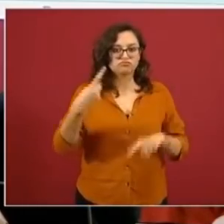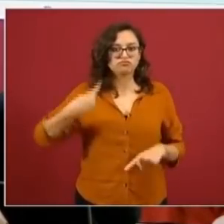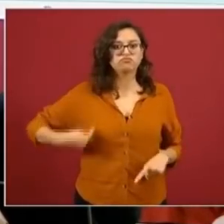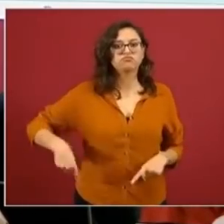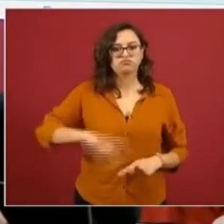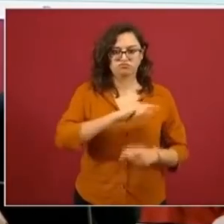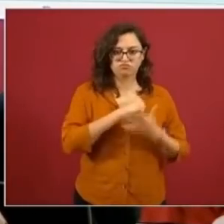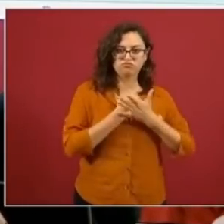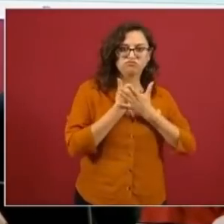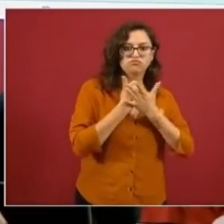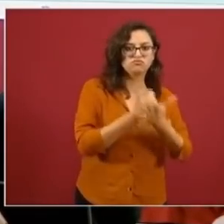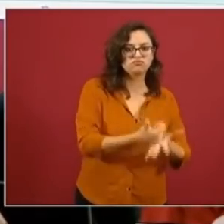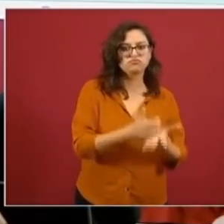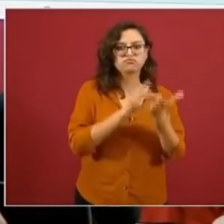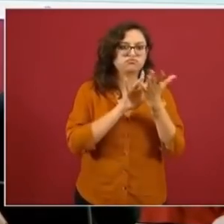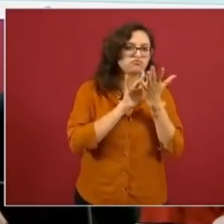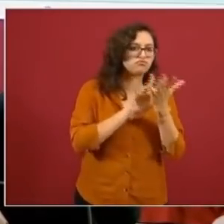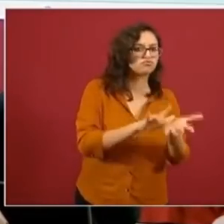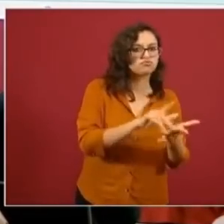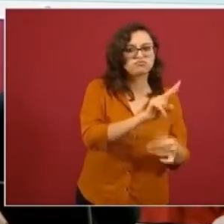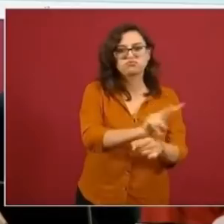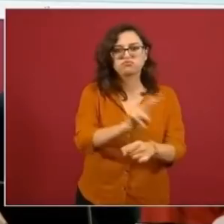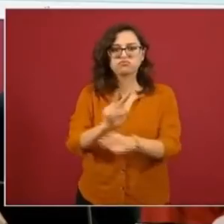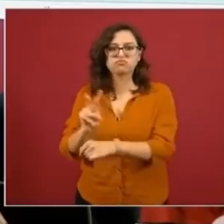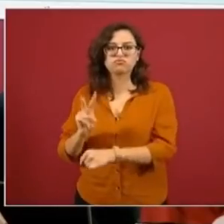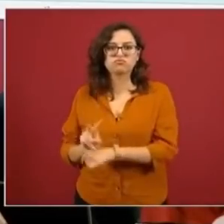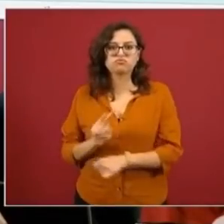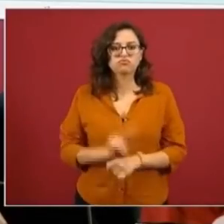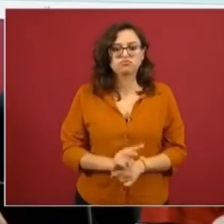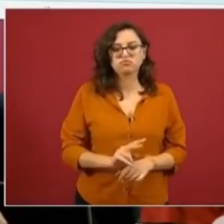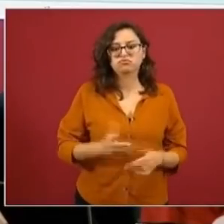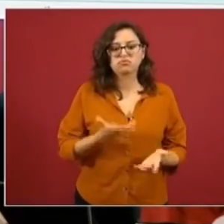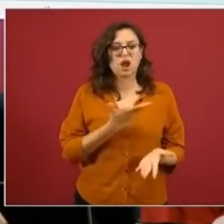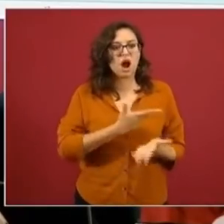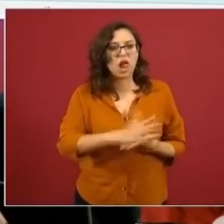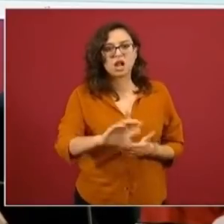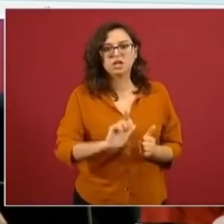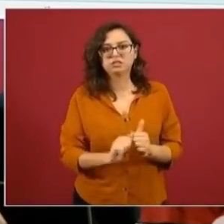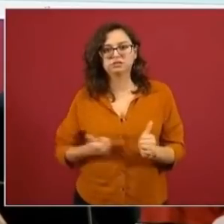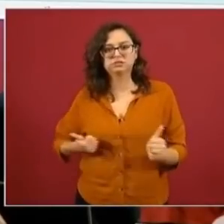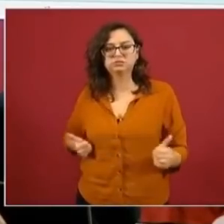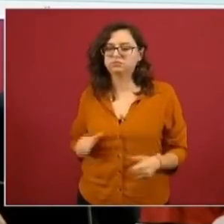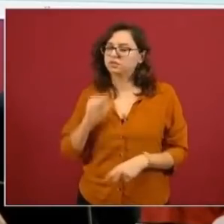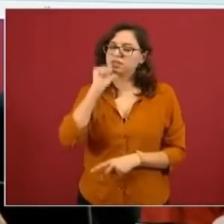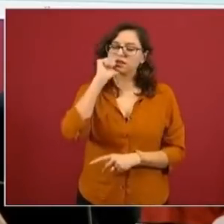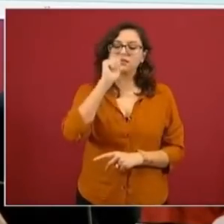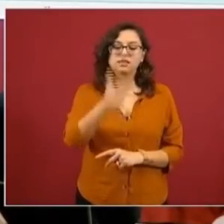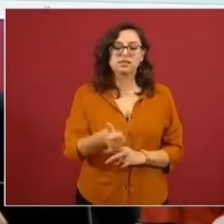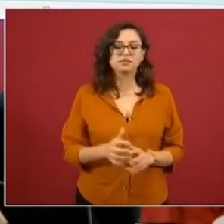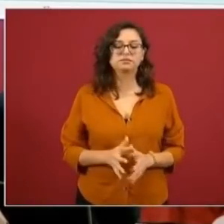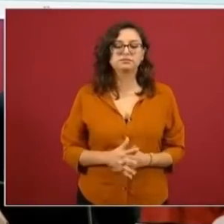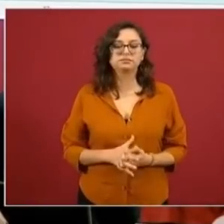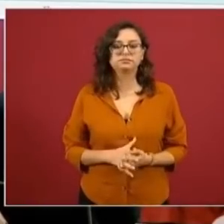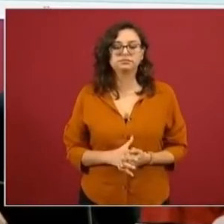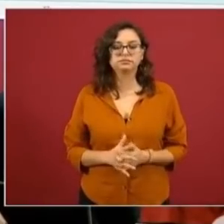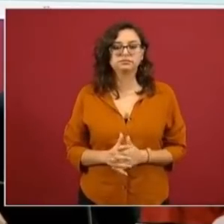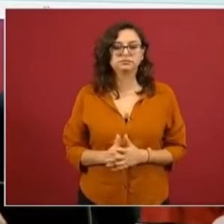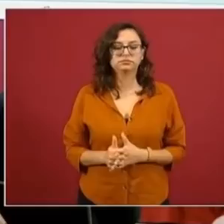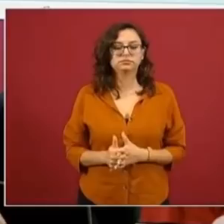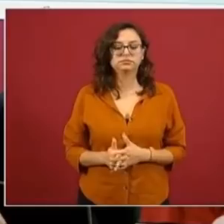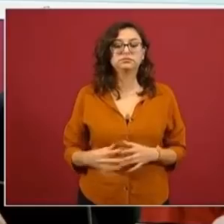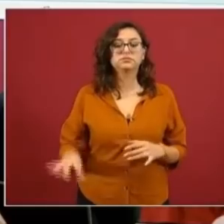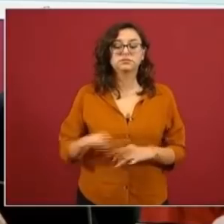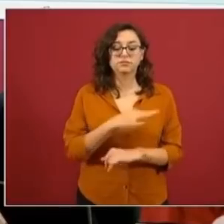qué necesitan, apoyando en el seguimiento y no dejando a nadie afuera y no dejando a nadie de lado. Y finalmente